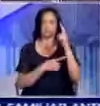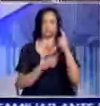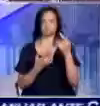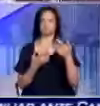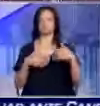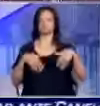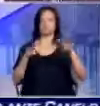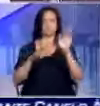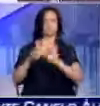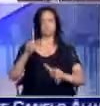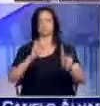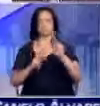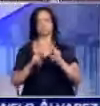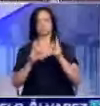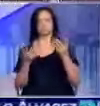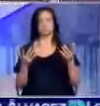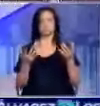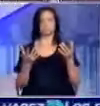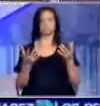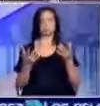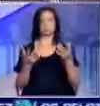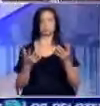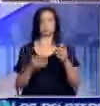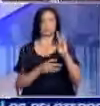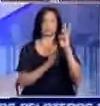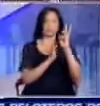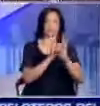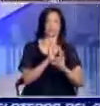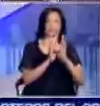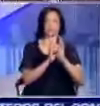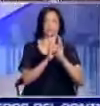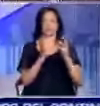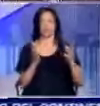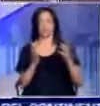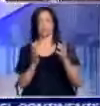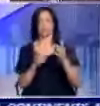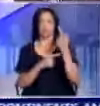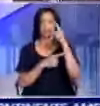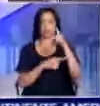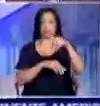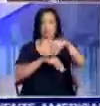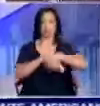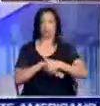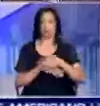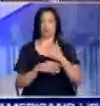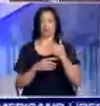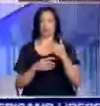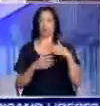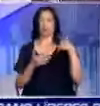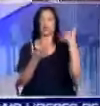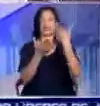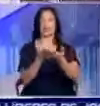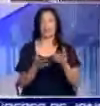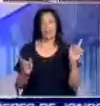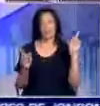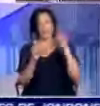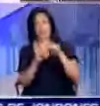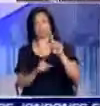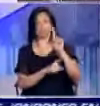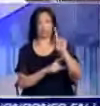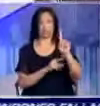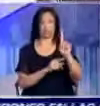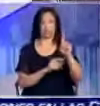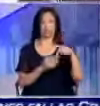facilitando que la gente tenga 6 horas en medio de una noche buena para que llegue hasta la 1 de la mañana a su